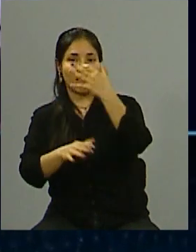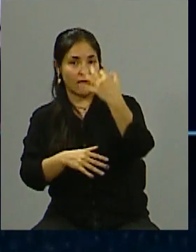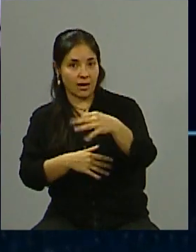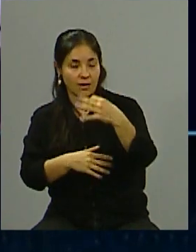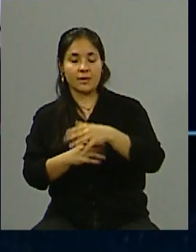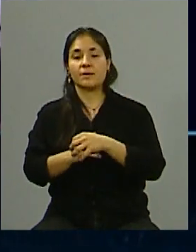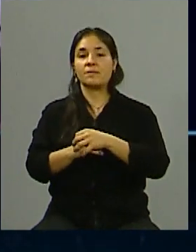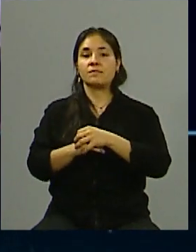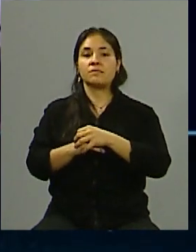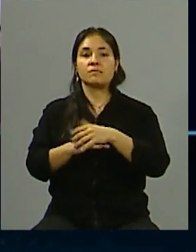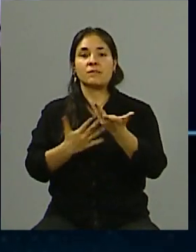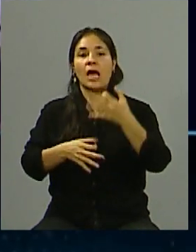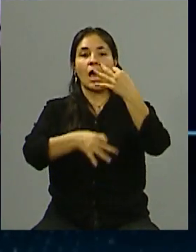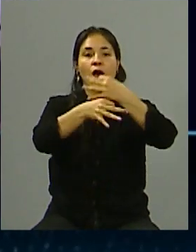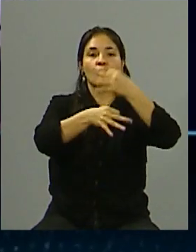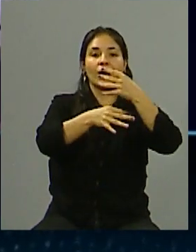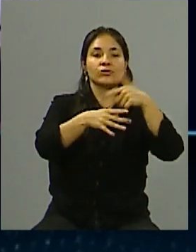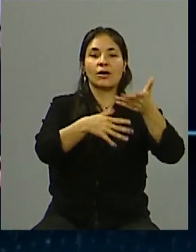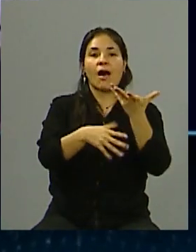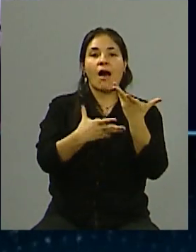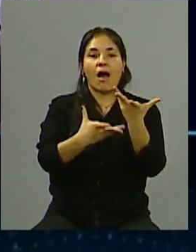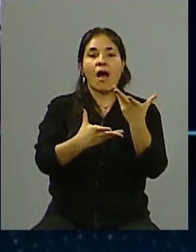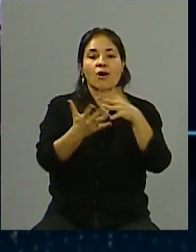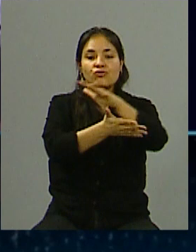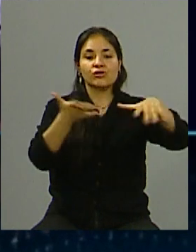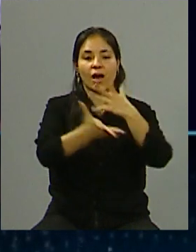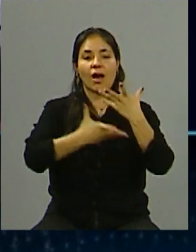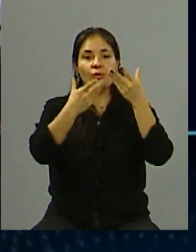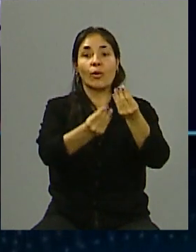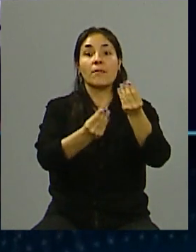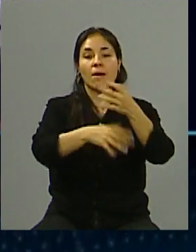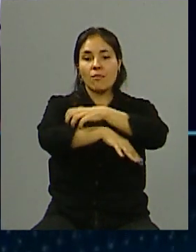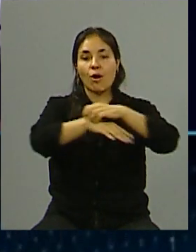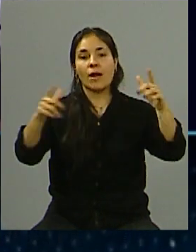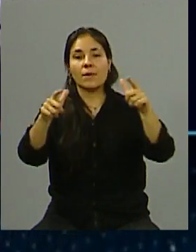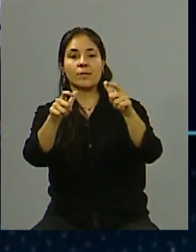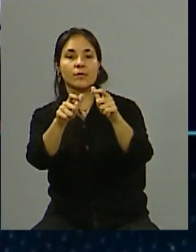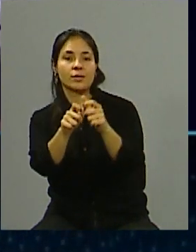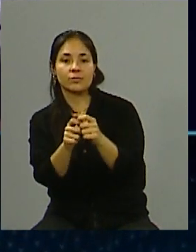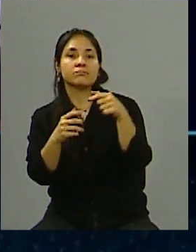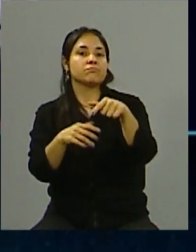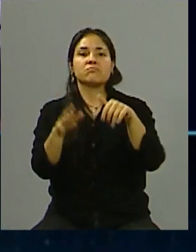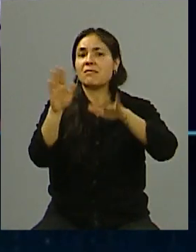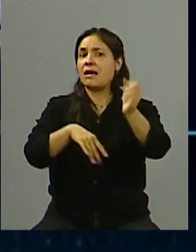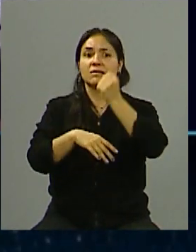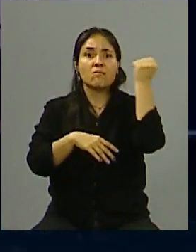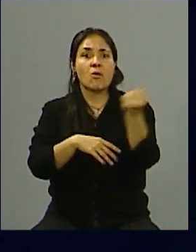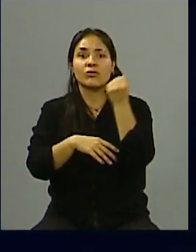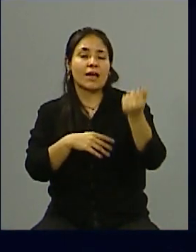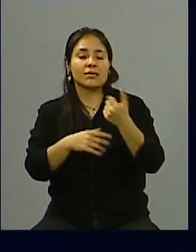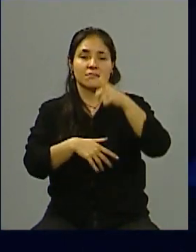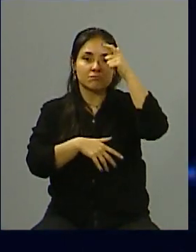la pobreza que puede tener un país, porque construye el valor más importante que tiene una sociedad, que se llama capital